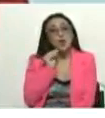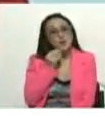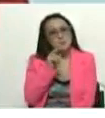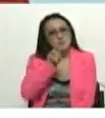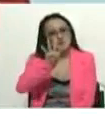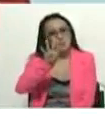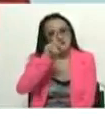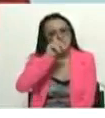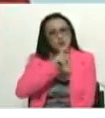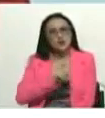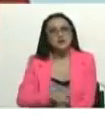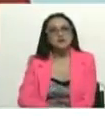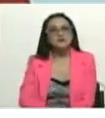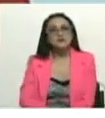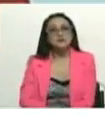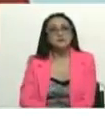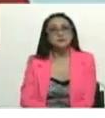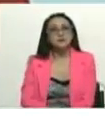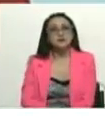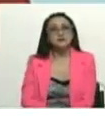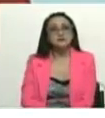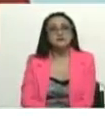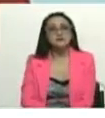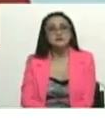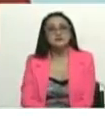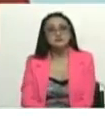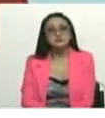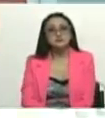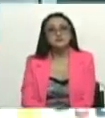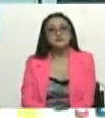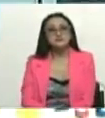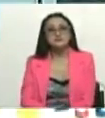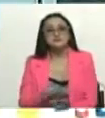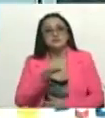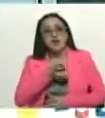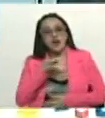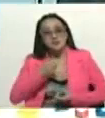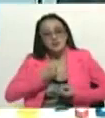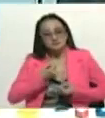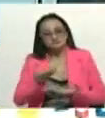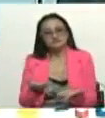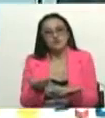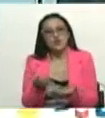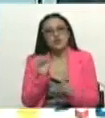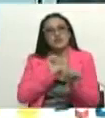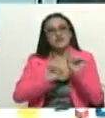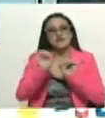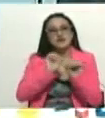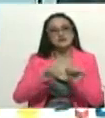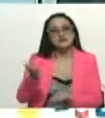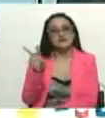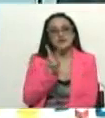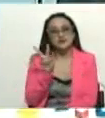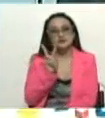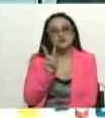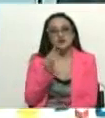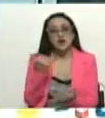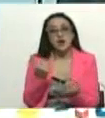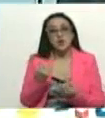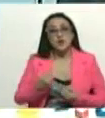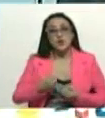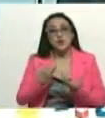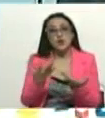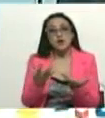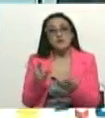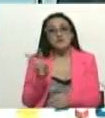años quien puso su pecho, su alma, en defensa de esta Venezuela amada que hoy reivindicamos,